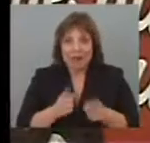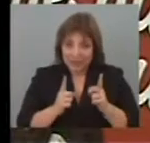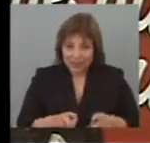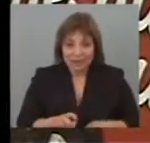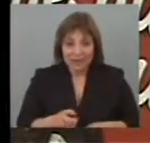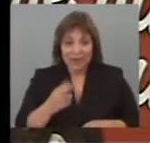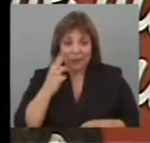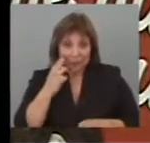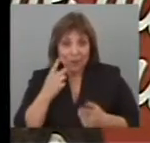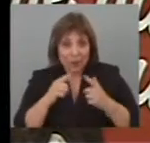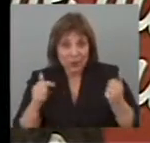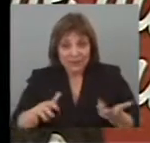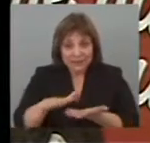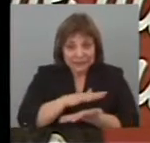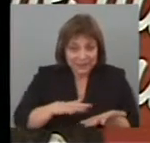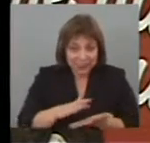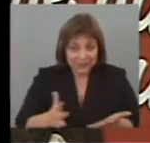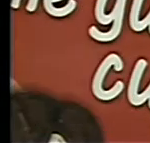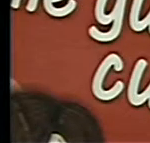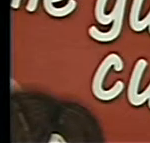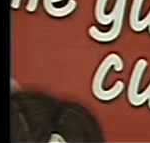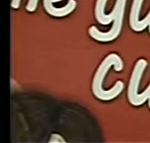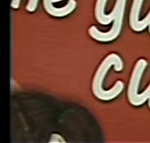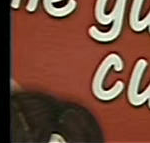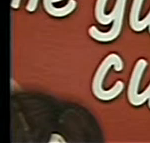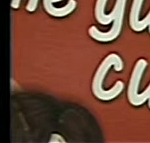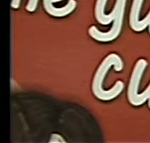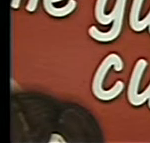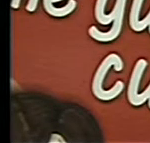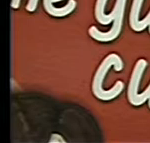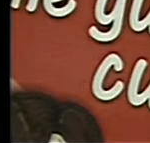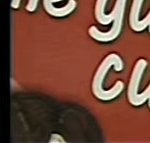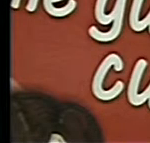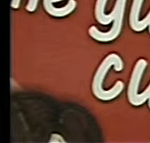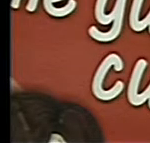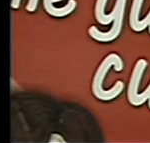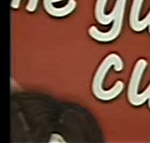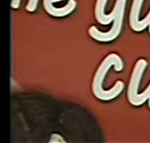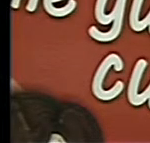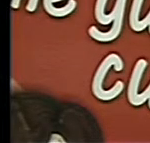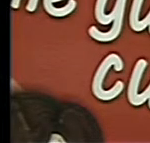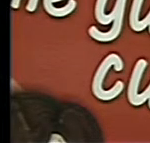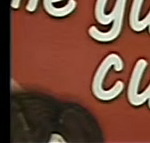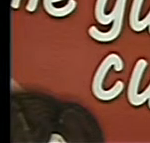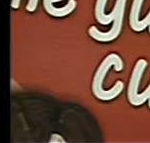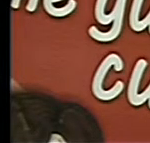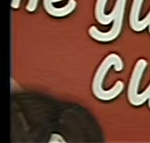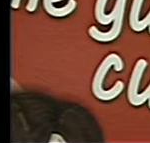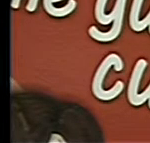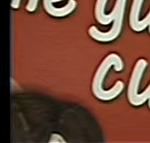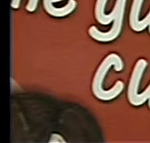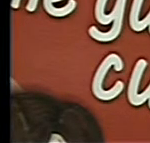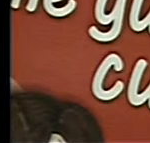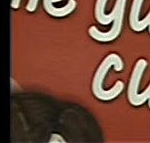con este tipo de situaciones, ¿no? Mabel, ¿y qué edades abarcaban estos